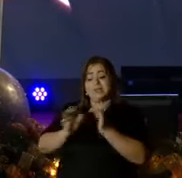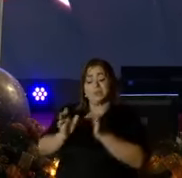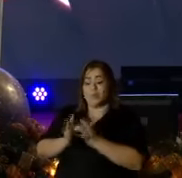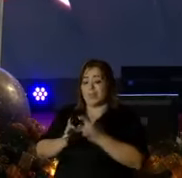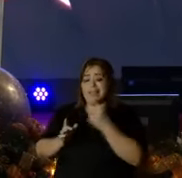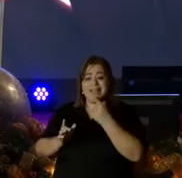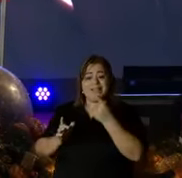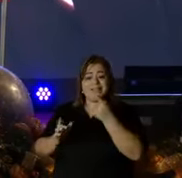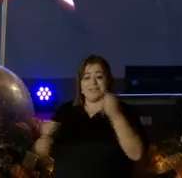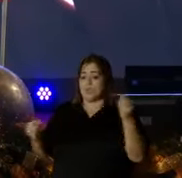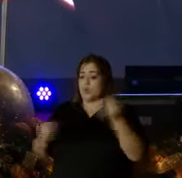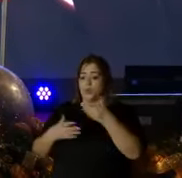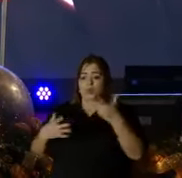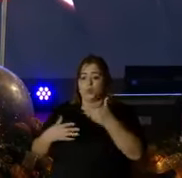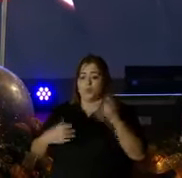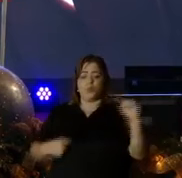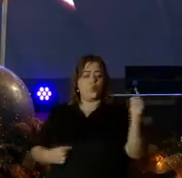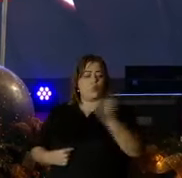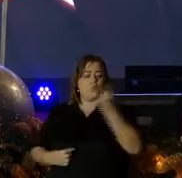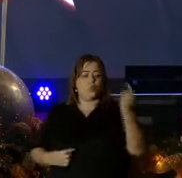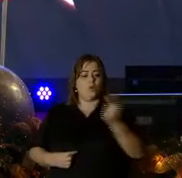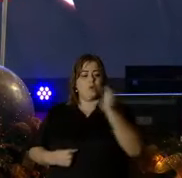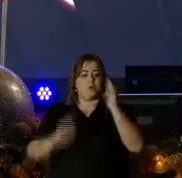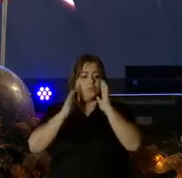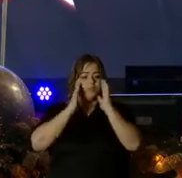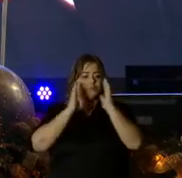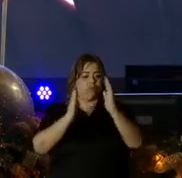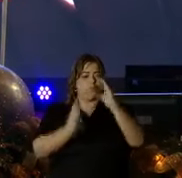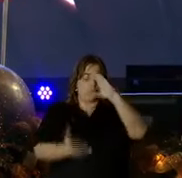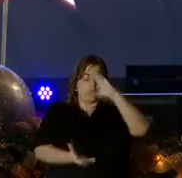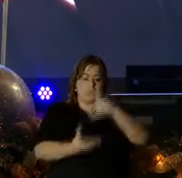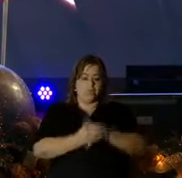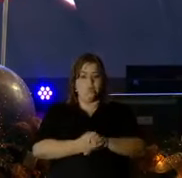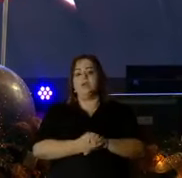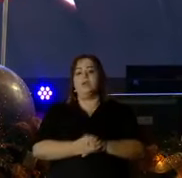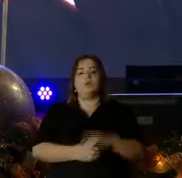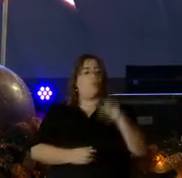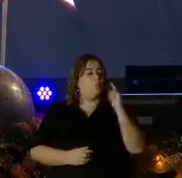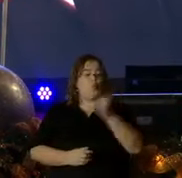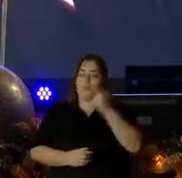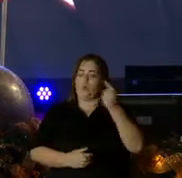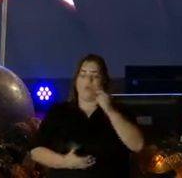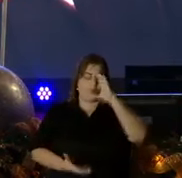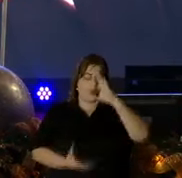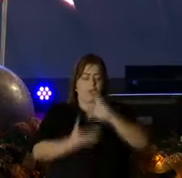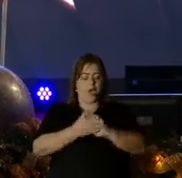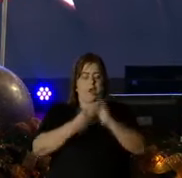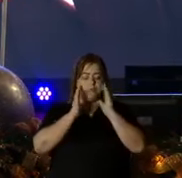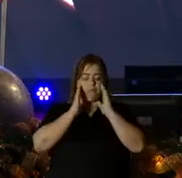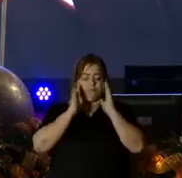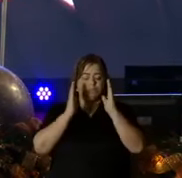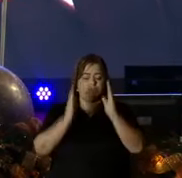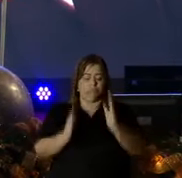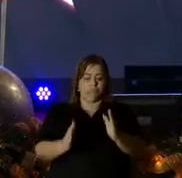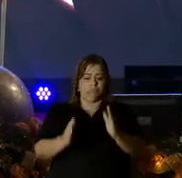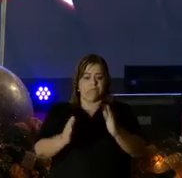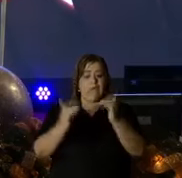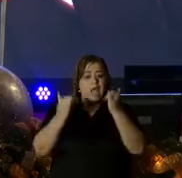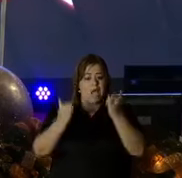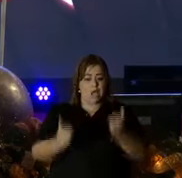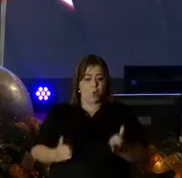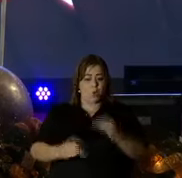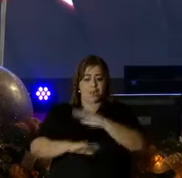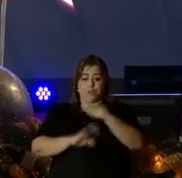temas, solo cree. Solo cree. Solo cree. Y en esta hora,